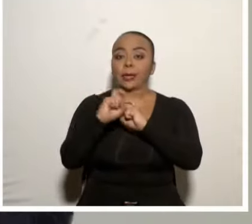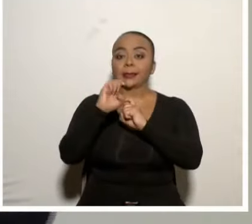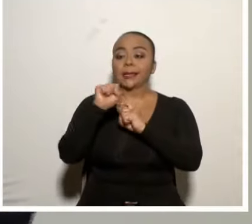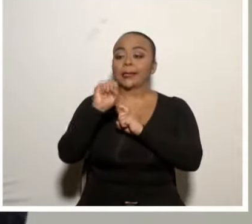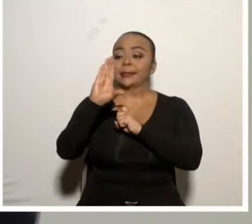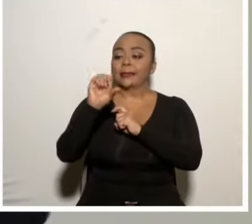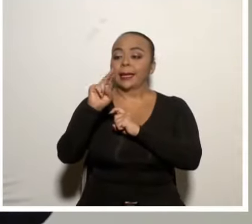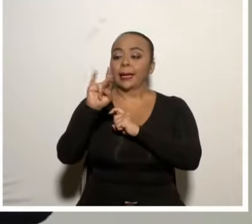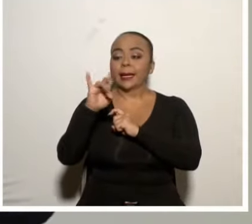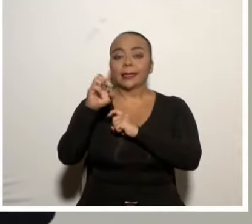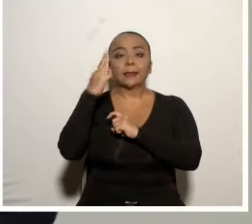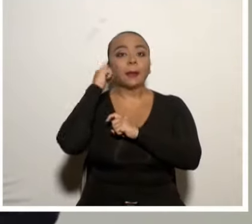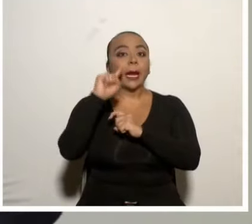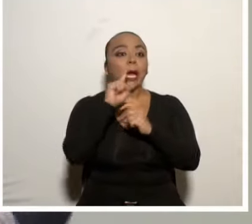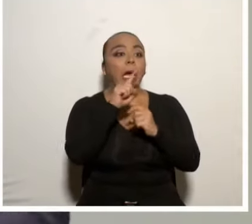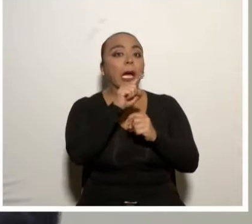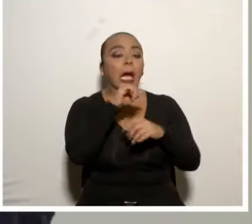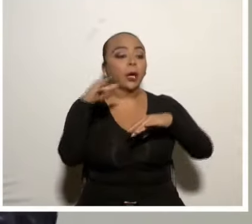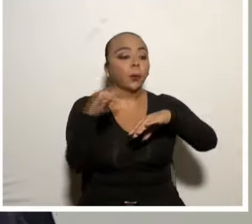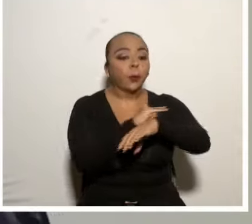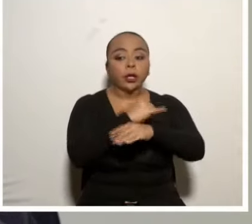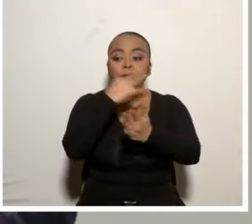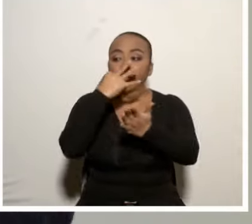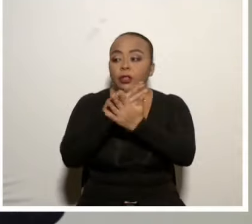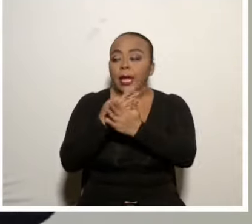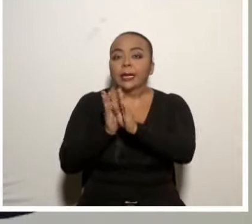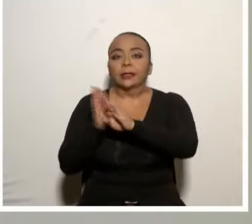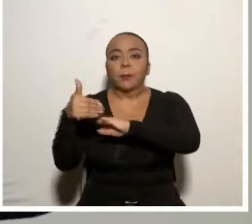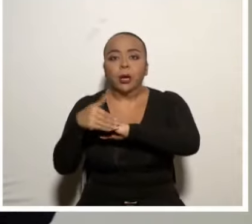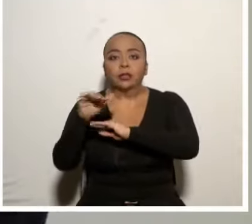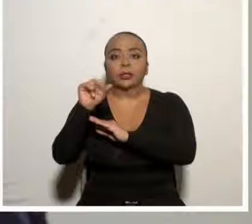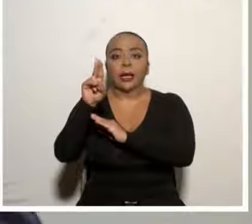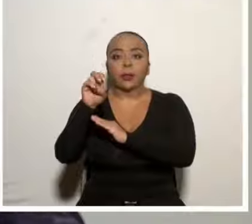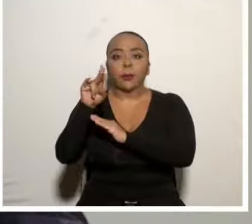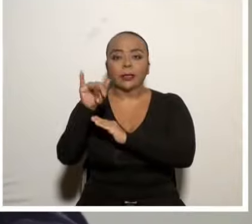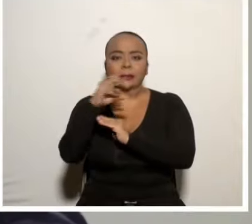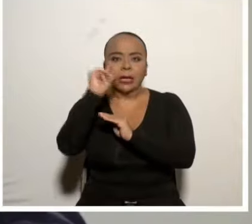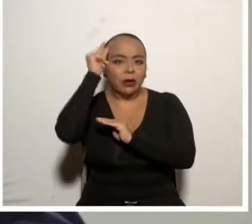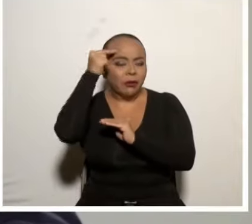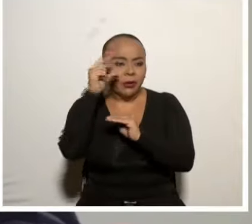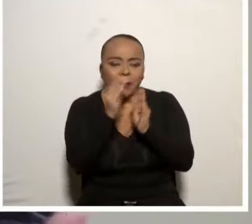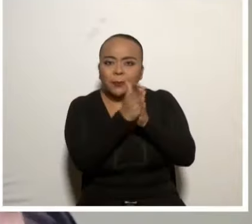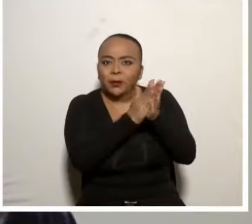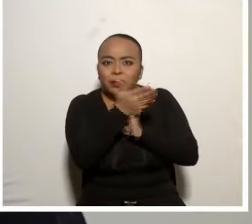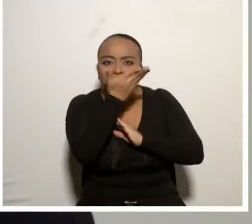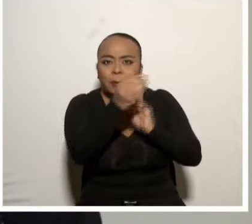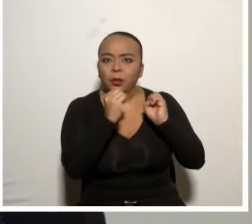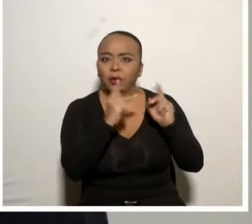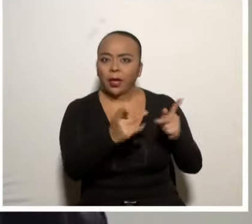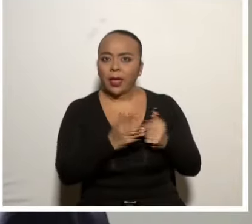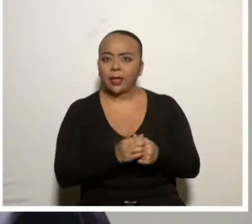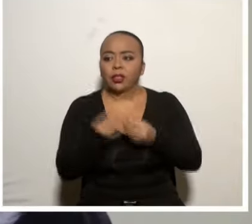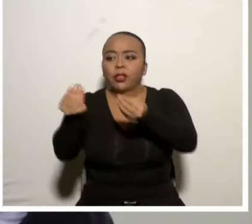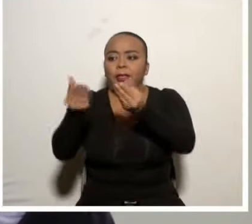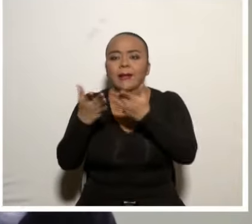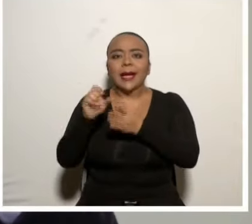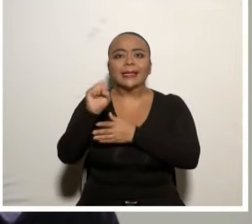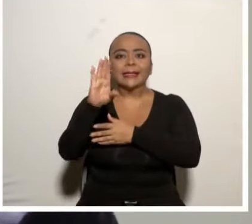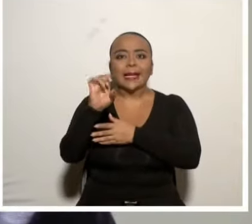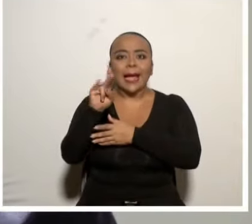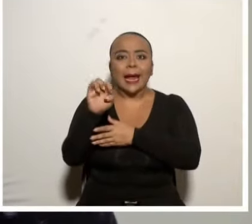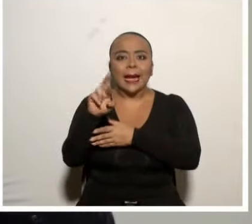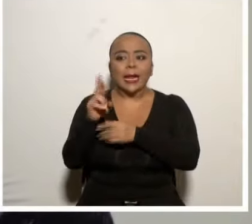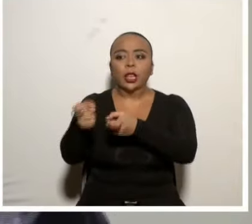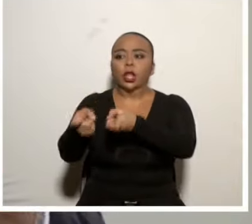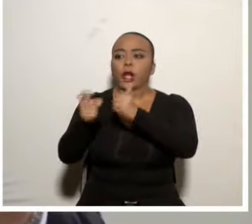para ubicar en aeropuertos, en fronteras, en puertos, en aduanas, y el gobierno no aprovechó esa oportunidad. Nos ofrecían los escáneres donados y